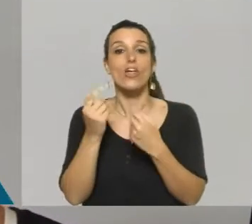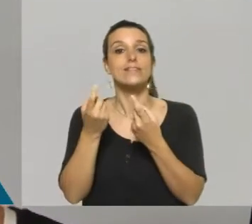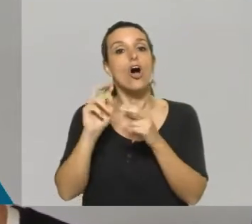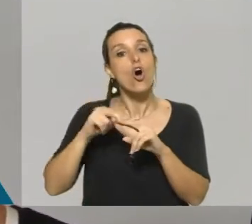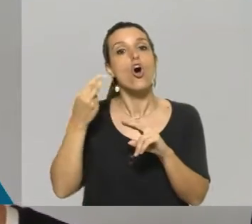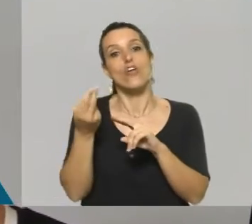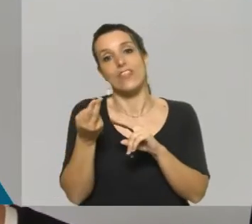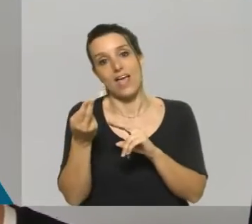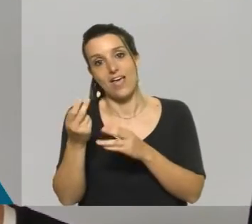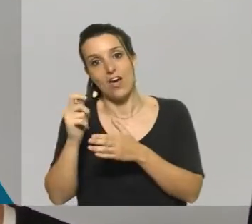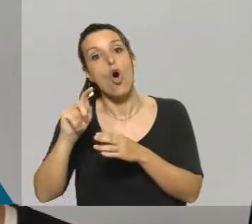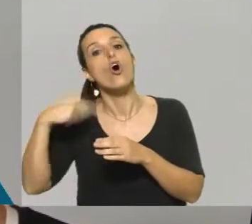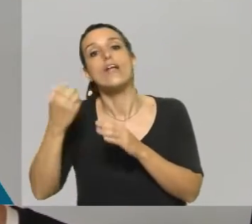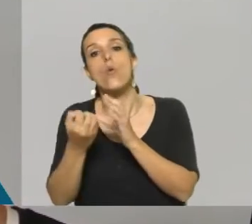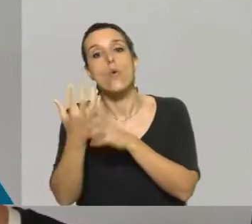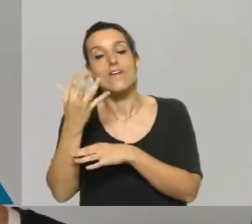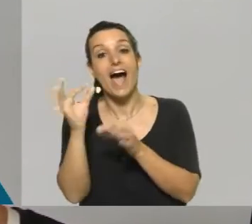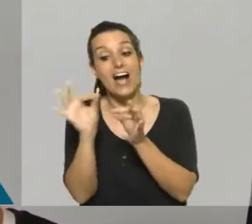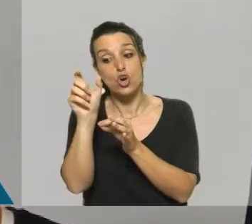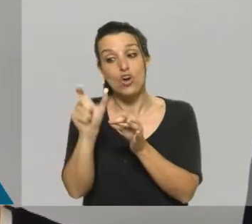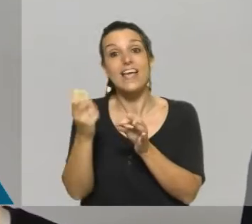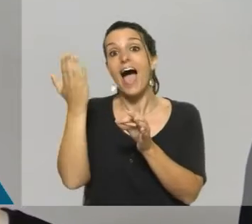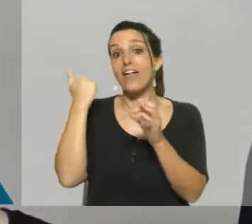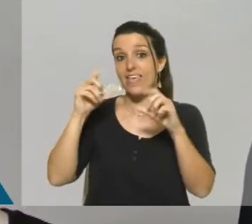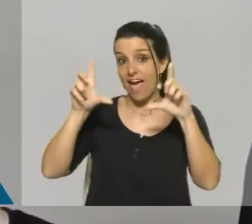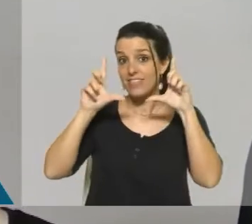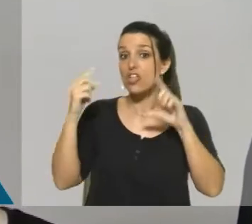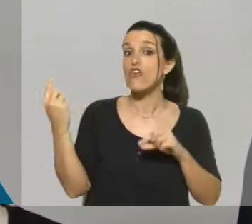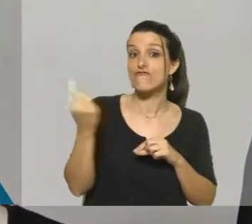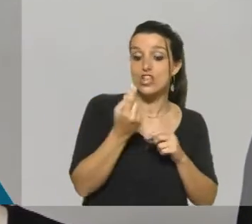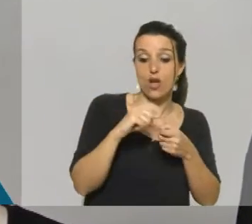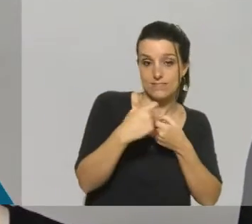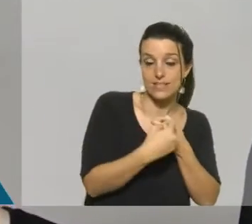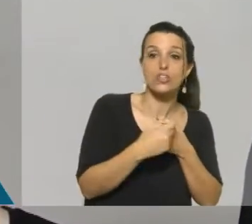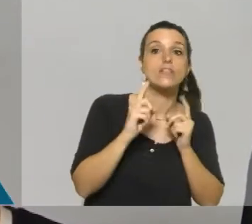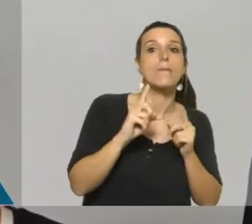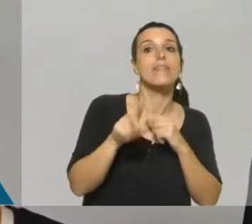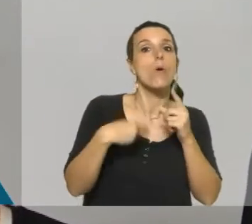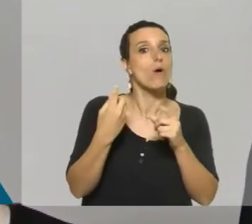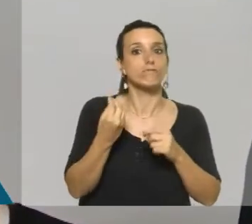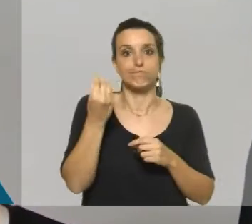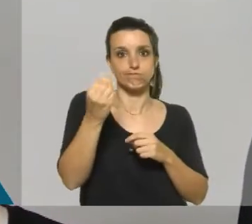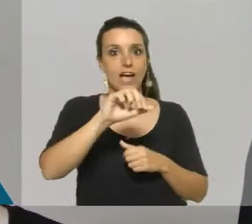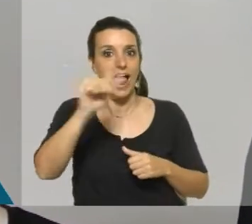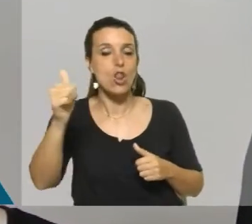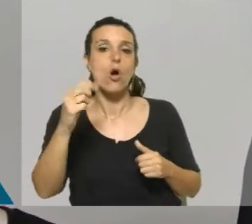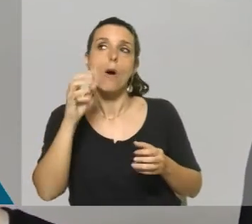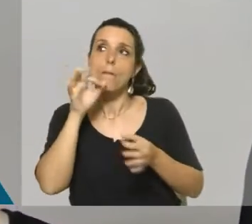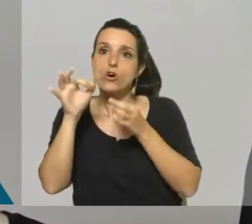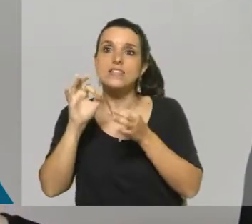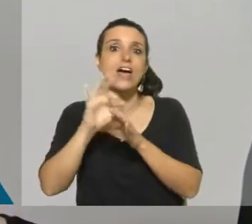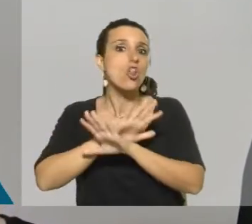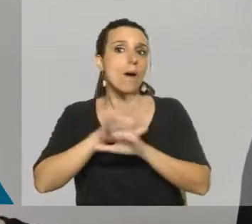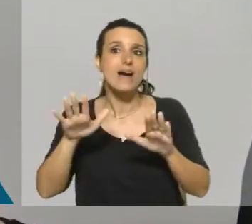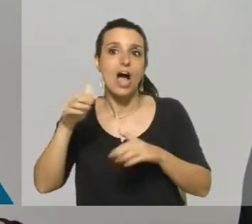una nueva licitación nosotros a Carolina cose cuando era candidata y vino a nuestros sindicato y también luego de asumir le planteamos que no se hiciera